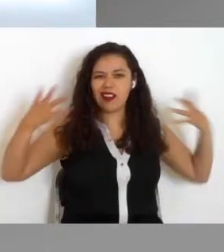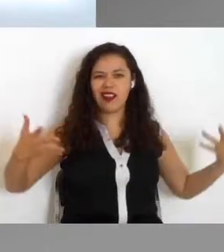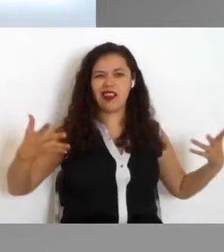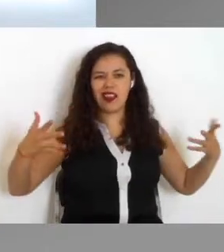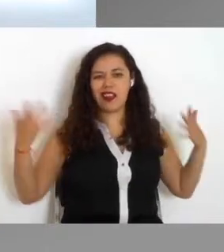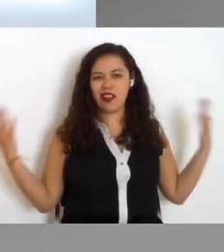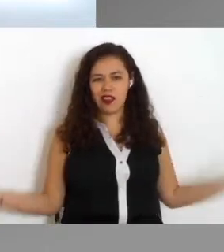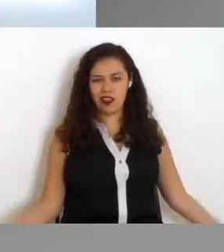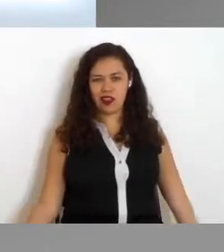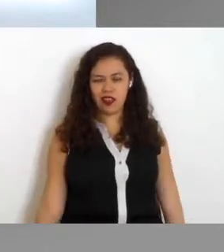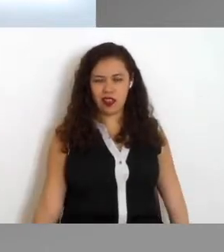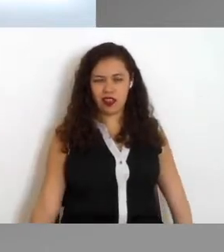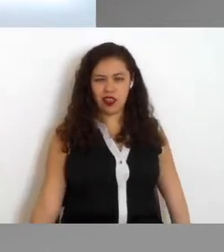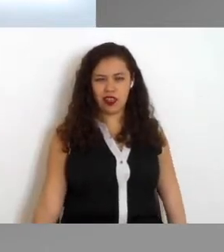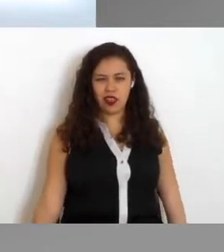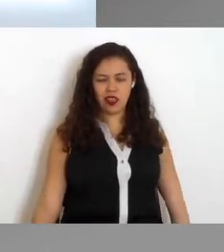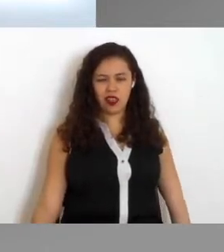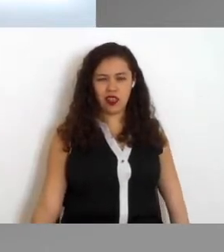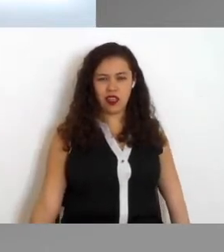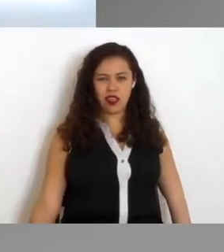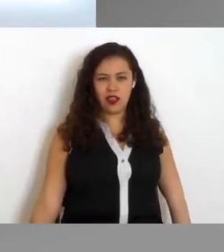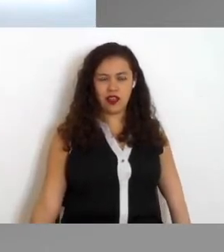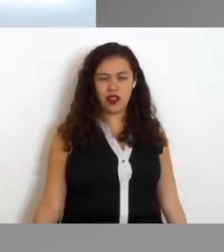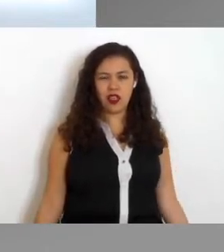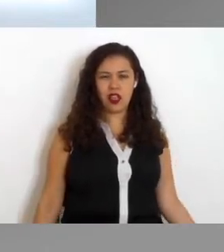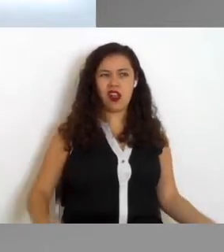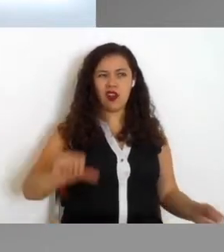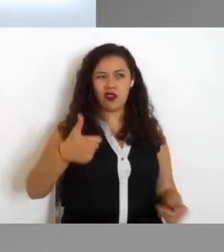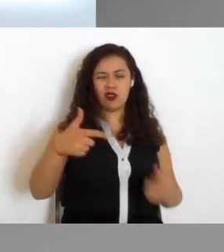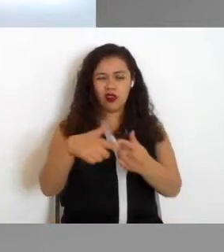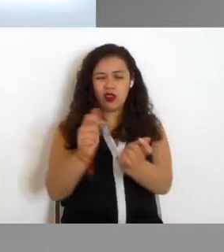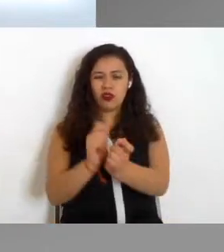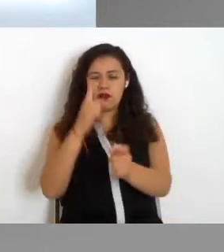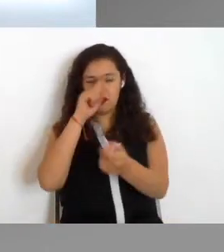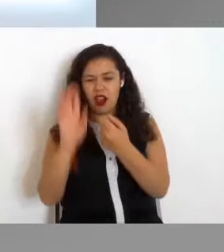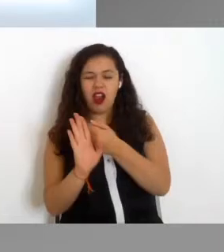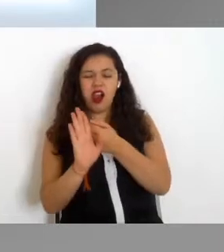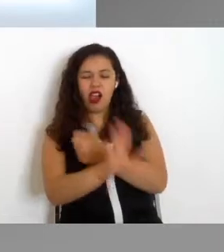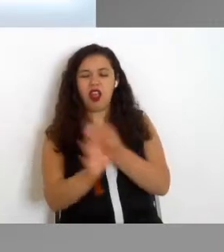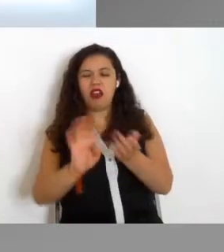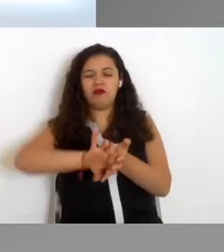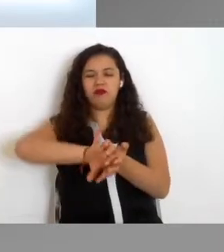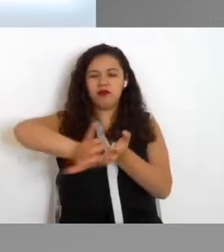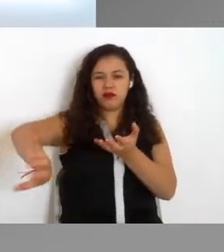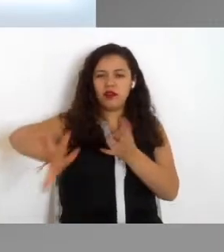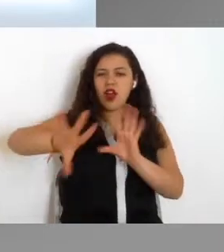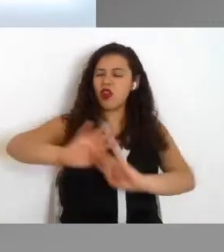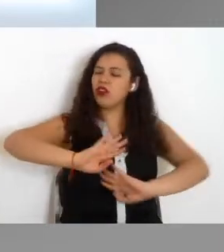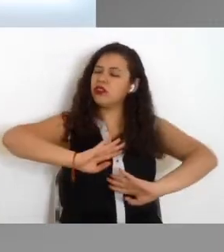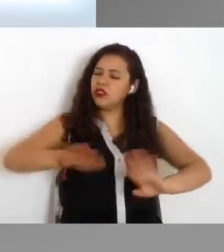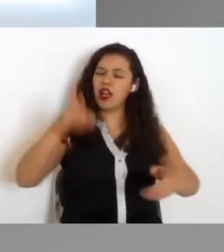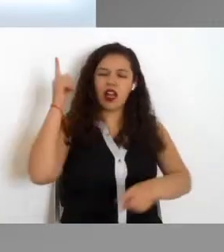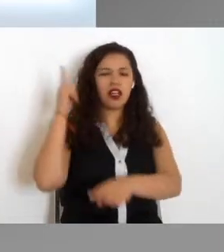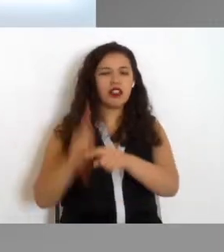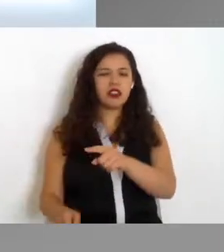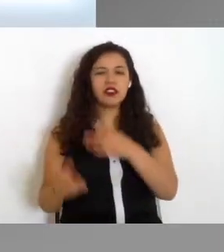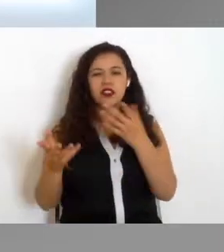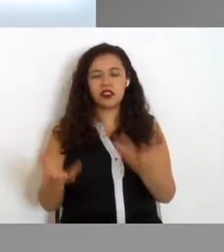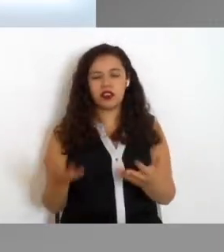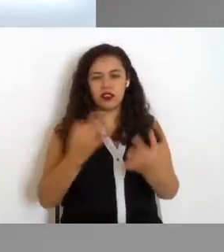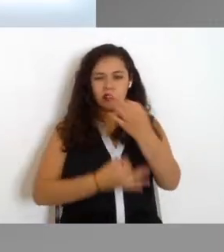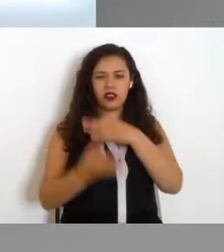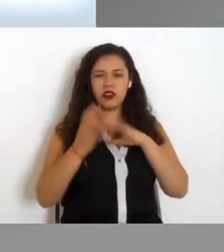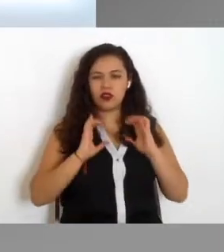que rompa con la otredad que excluye y segrega, un cambio que nos hable de la estética de todos los